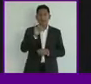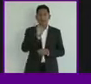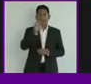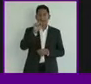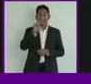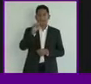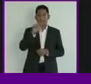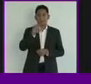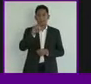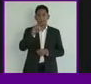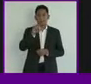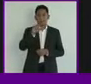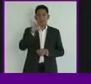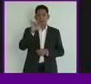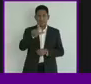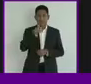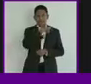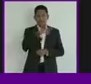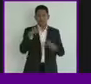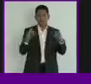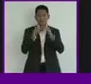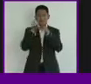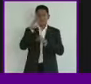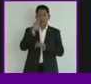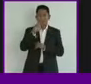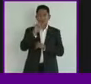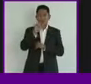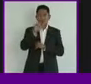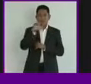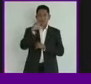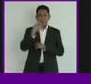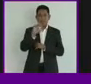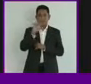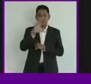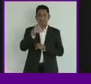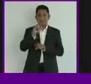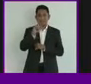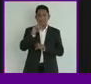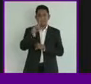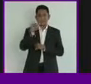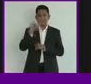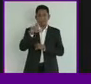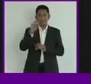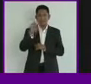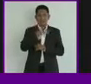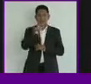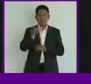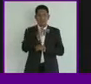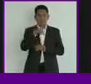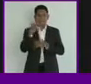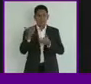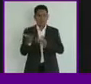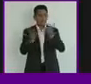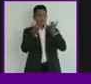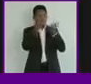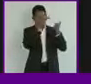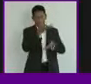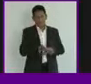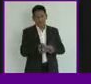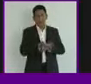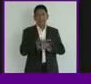Daniel Vargas López, quien posteriormente, al concluir con su intervención, cederá la voz a la alumna Larisa Ivette Ramírez Cárdenas, estudiante de la Facultad de Derecho